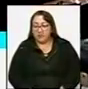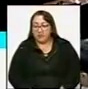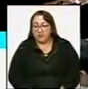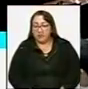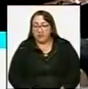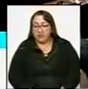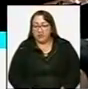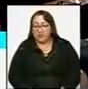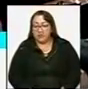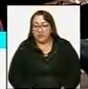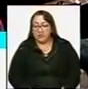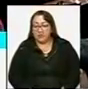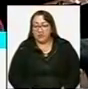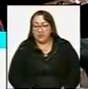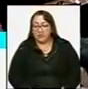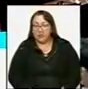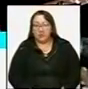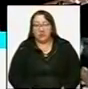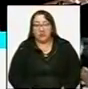No, ¿de cuál? Congresista Torres.